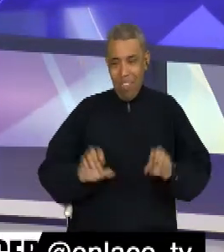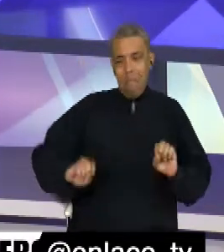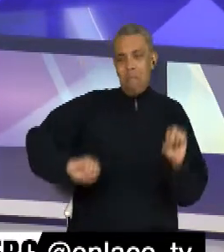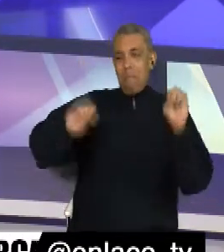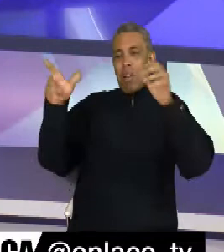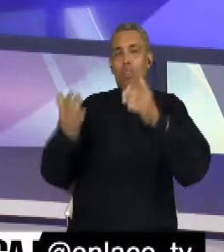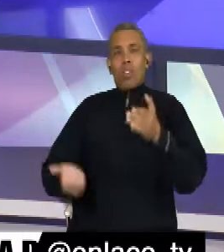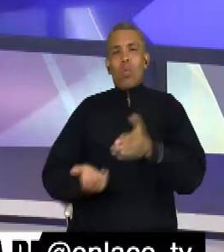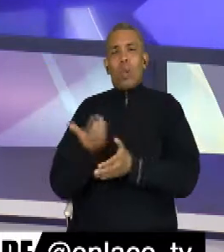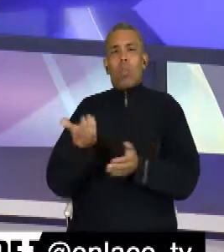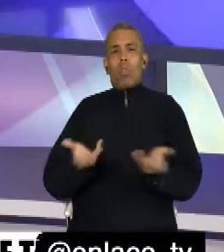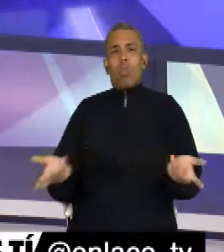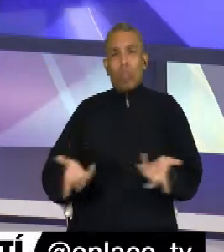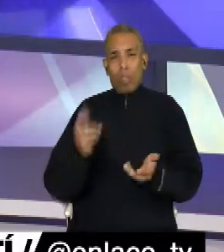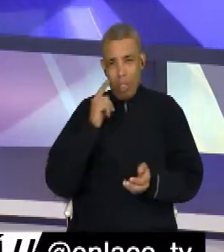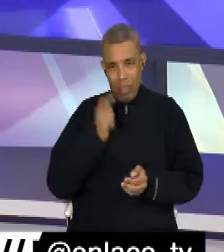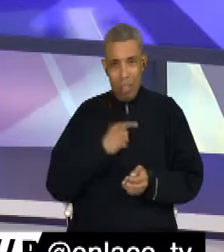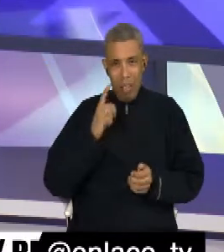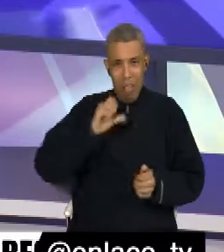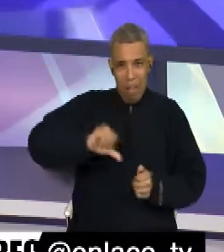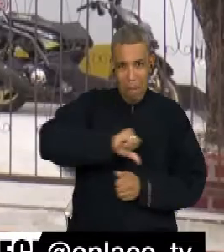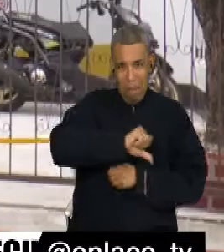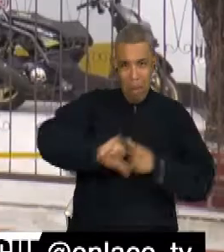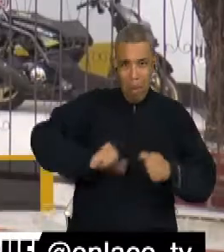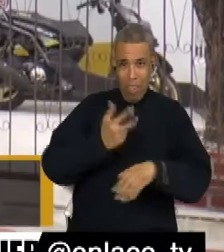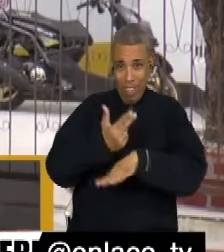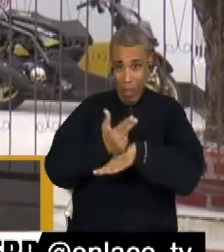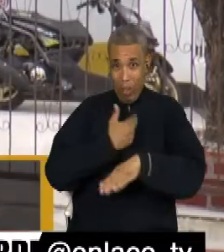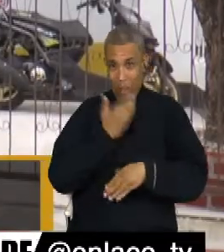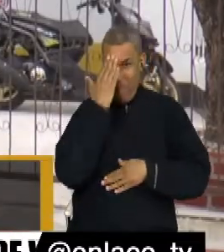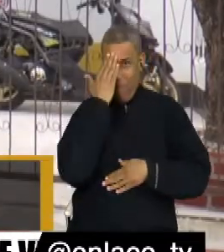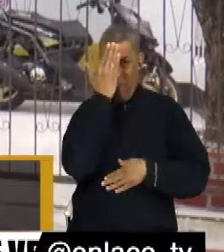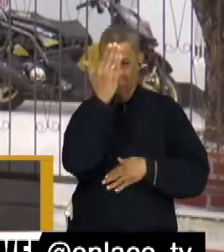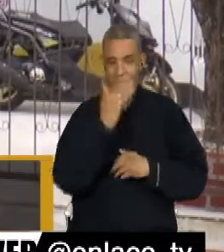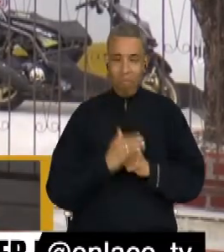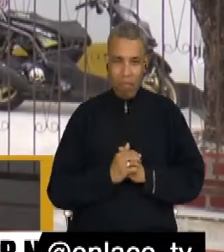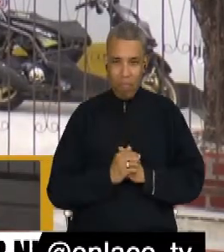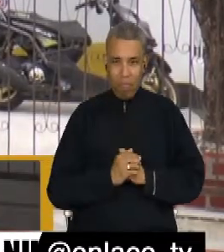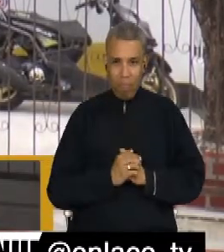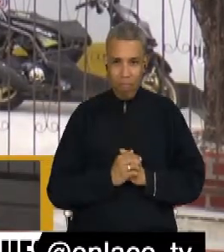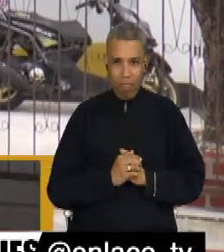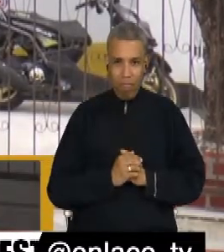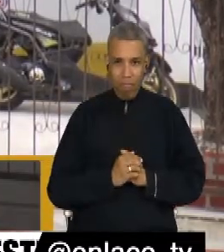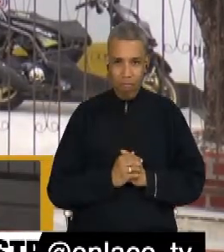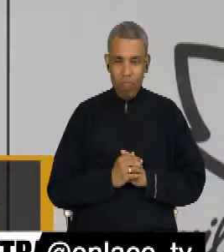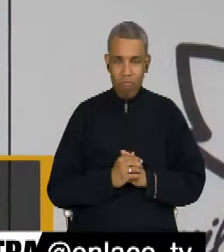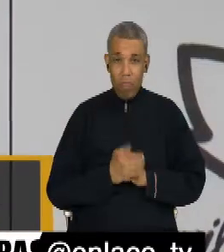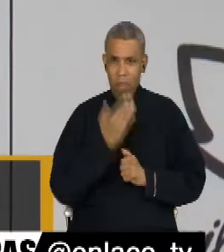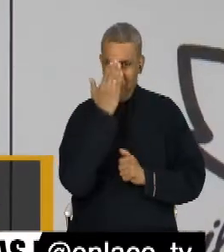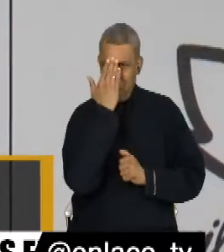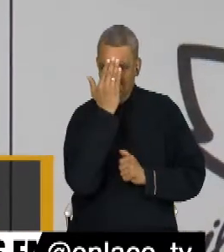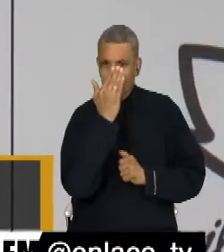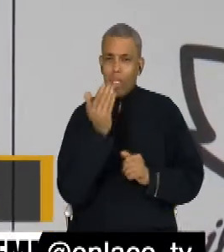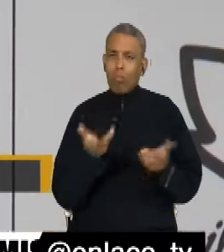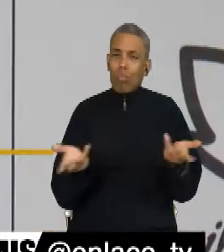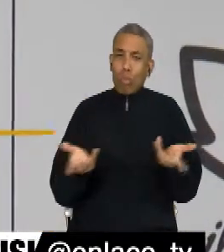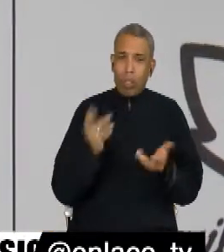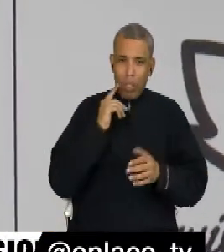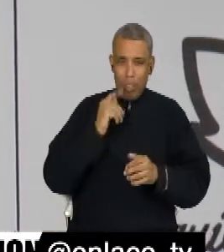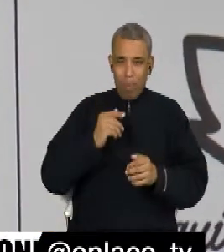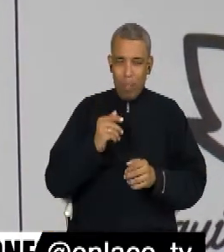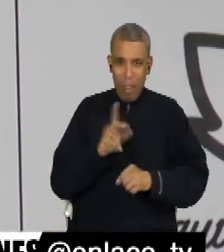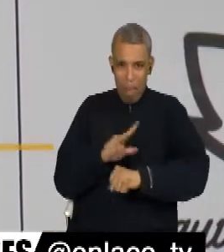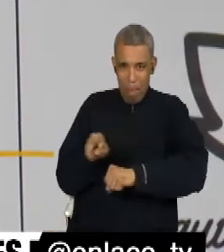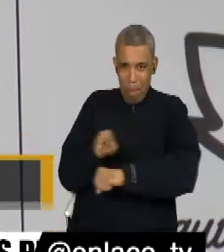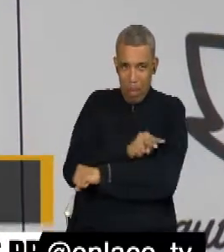frente al Parque Camilo Torres Restrepo. La Personería Municipal de Barranca Bermeja tiene nueva sede para sus oficinas. Están ubicadas en el